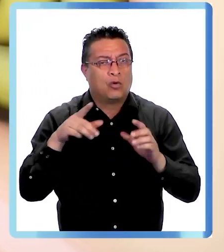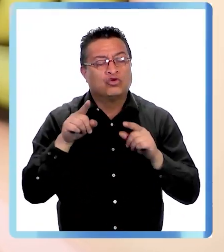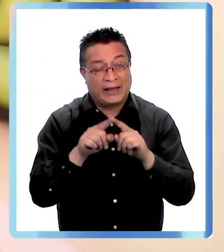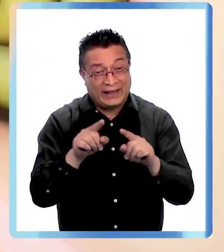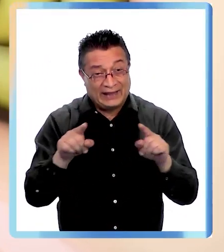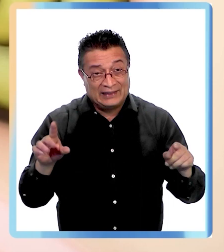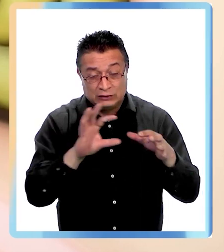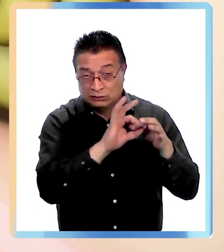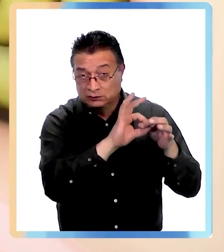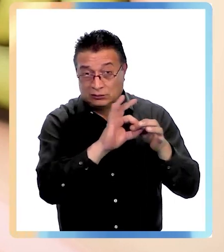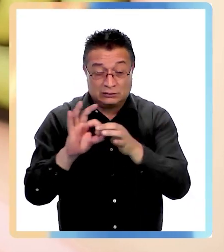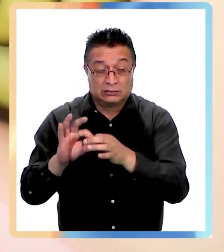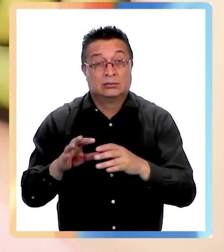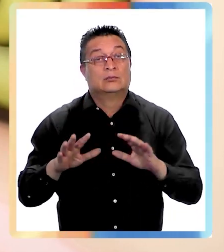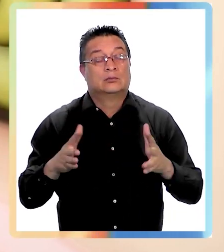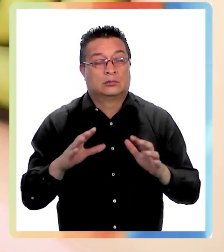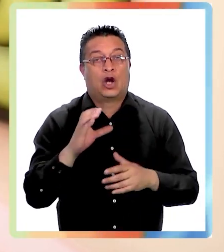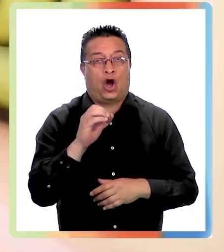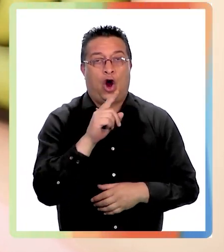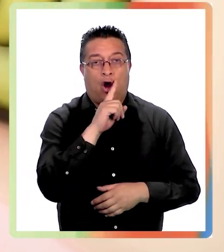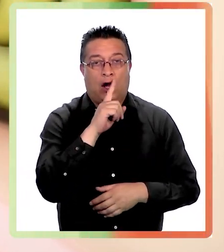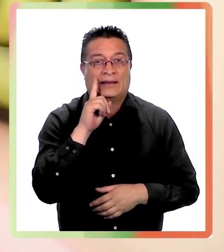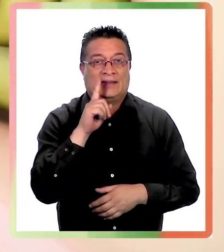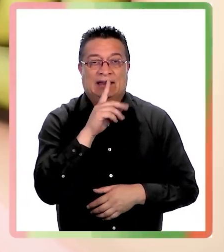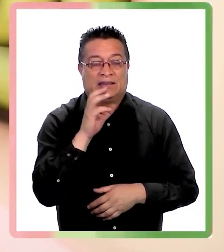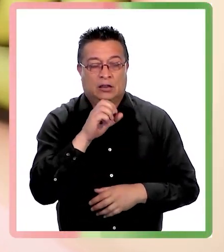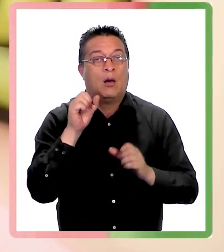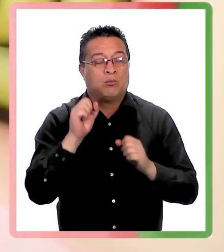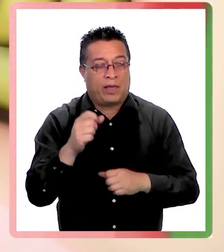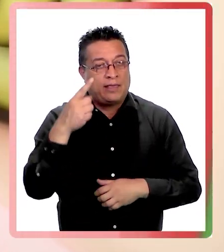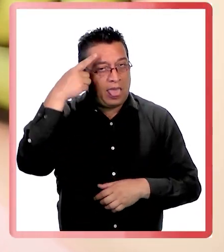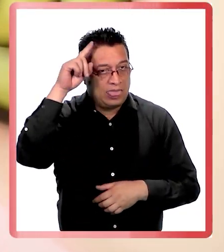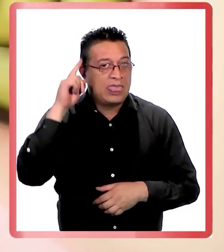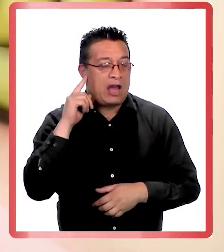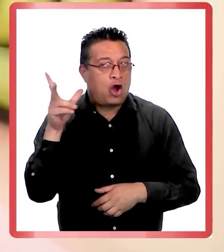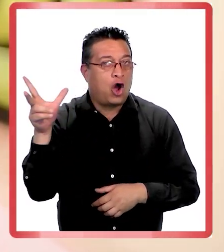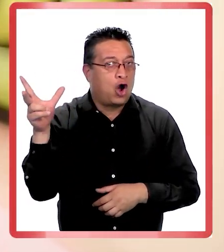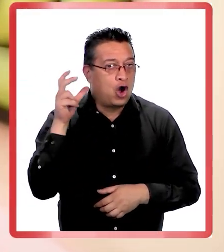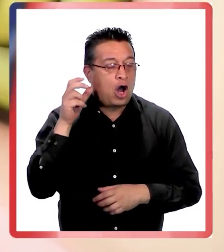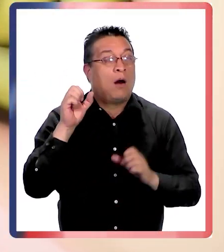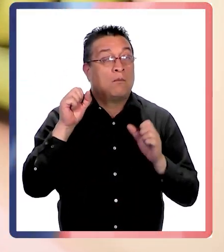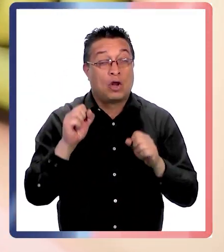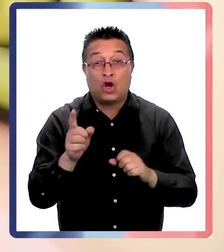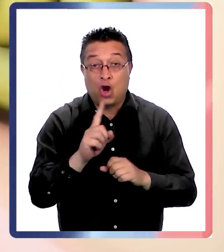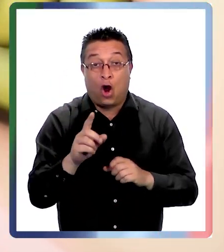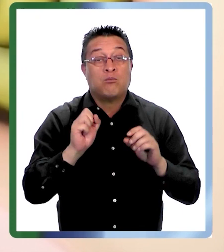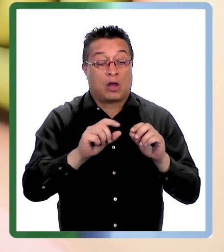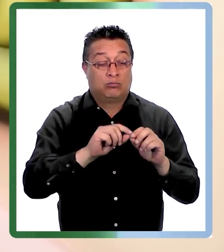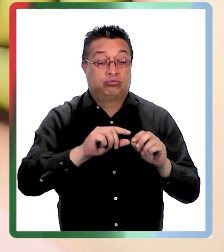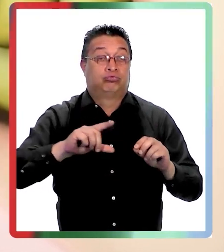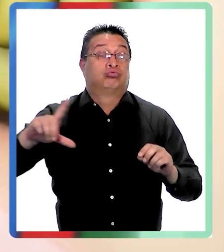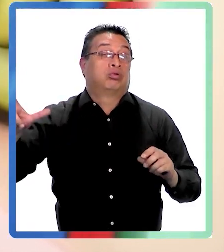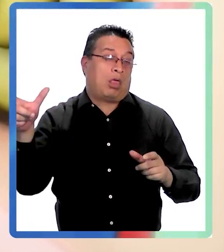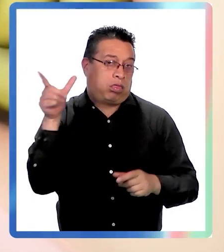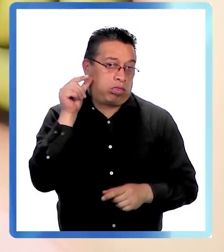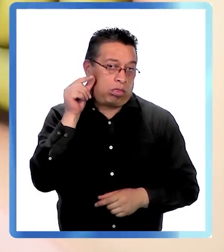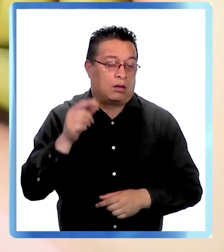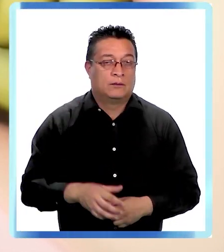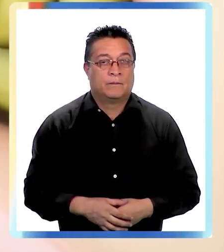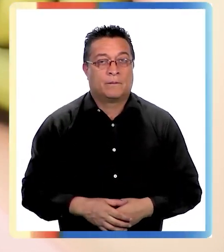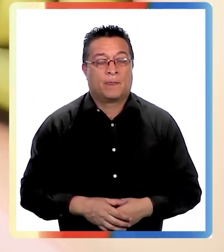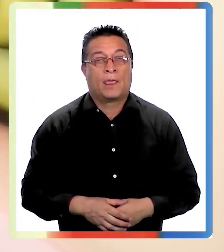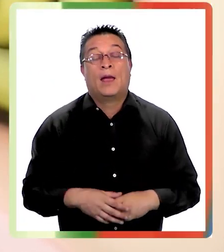esas cosas son probablemente una otitis y pueden dañar la audición, y hay que tratarla porque si no la trata podría progresar y complicarse.